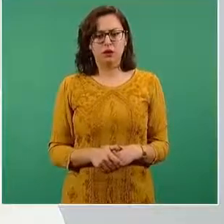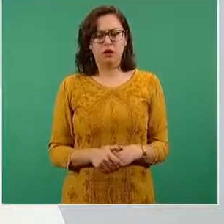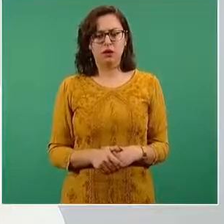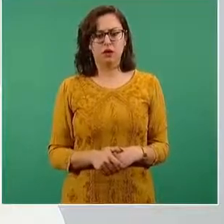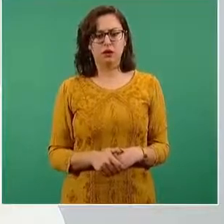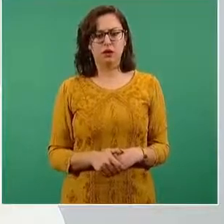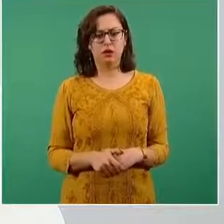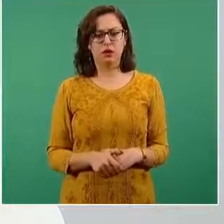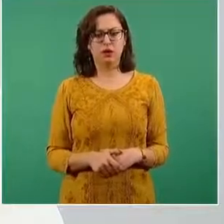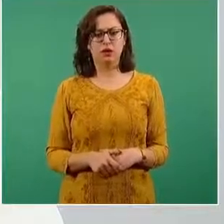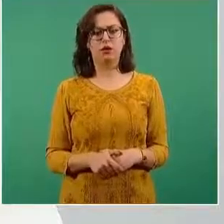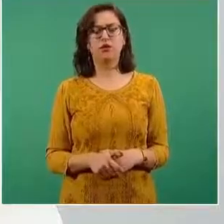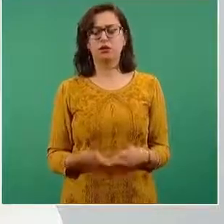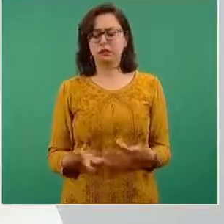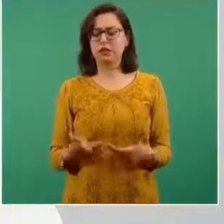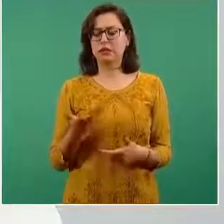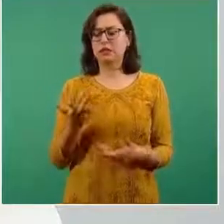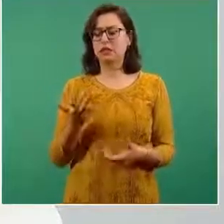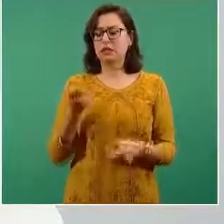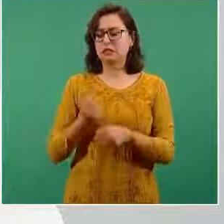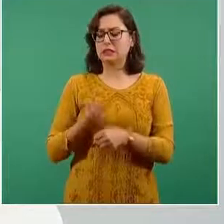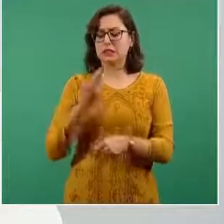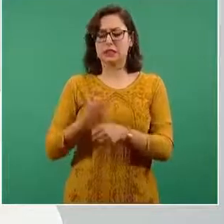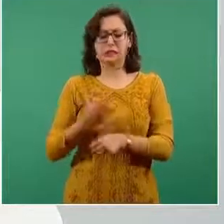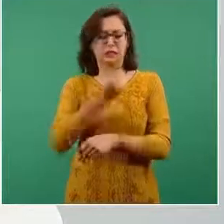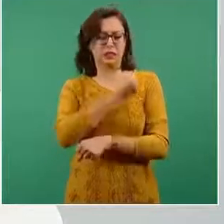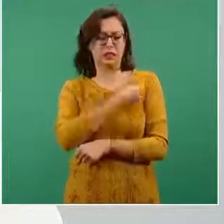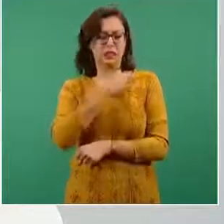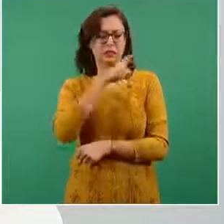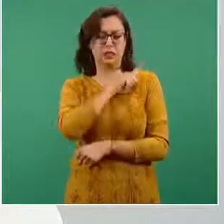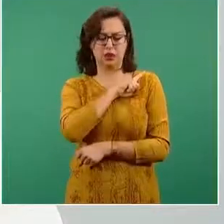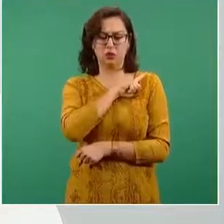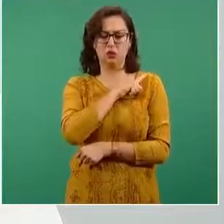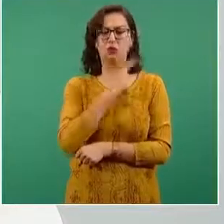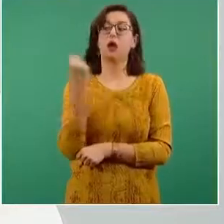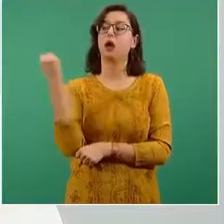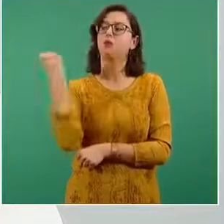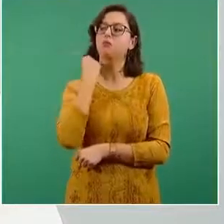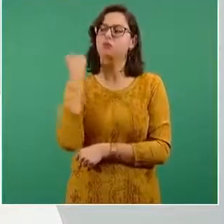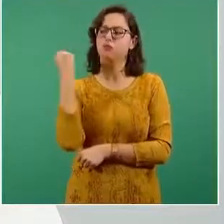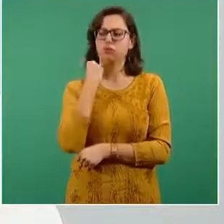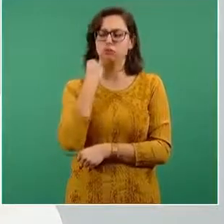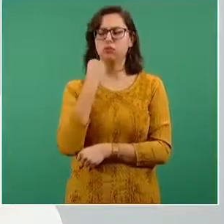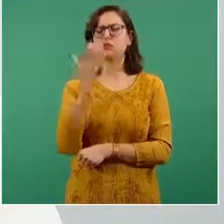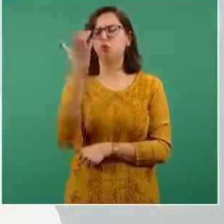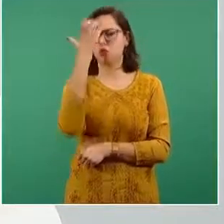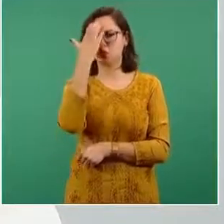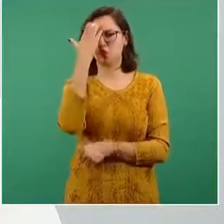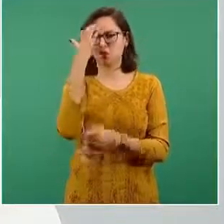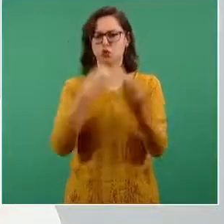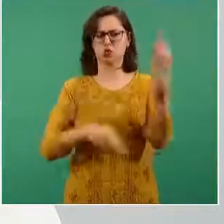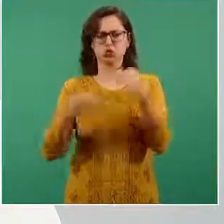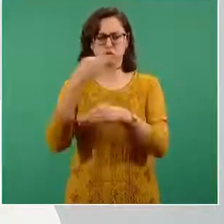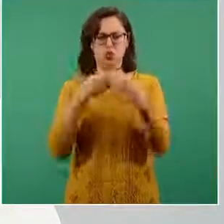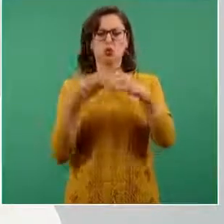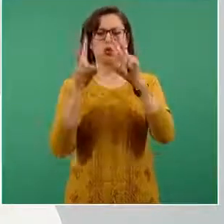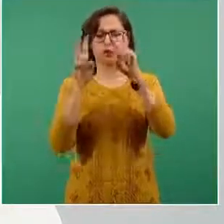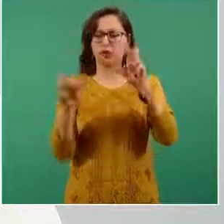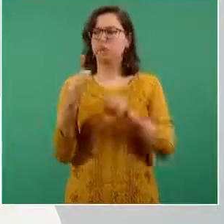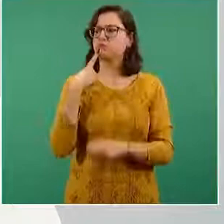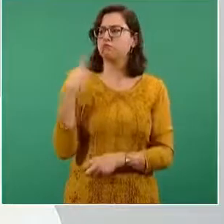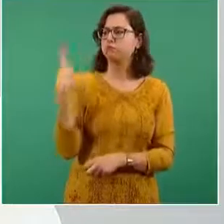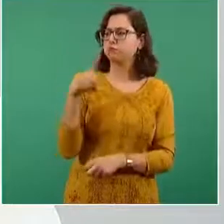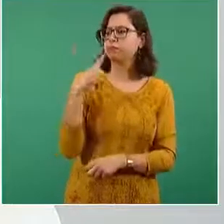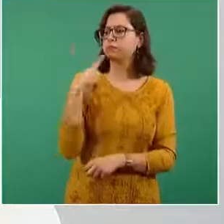área jurídica de la Secretaría de Salud obviamente está muy al pendiente de todos los procesos judiciales, incluidos los amparos,